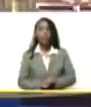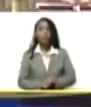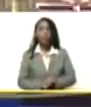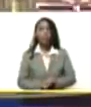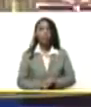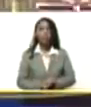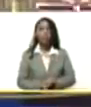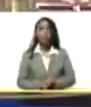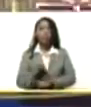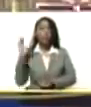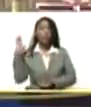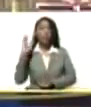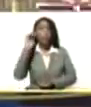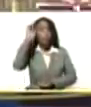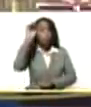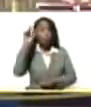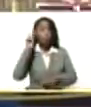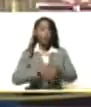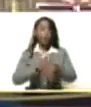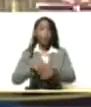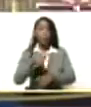vienen tiempo web